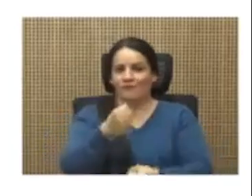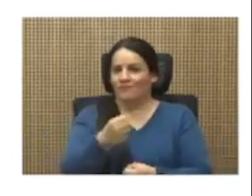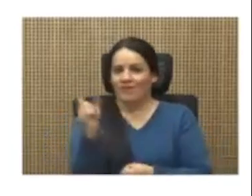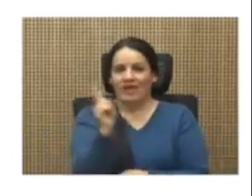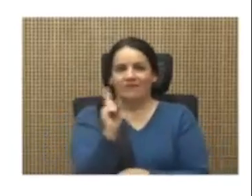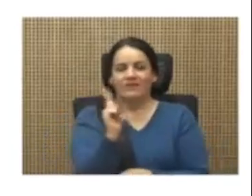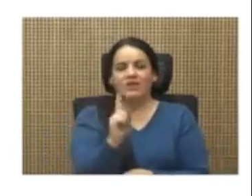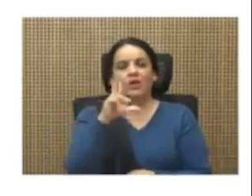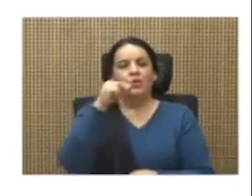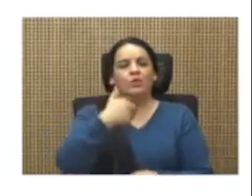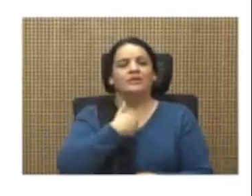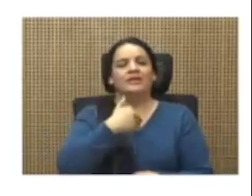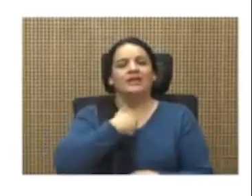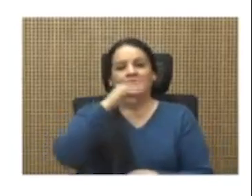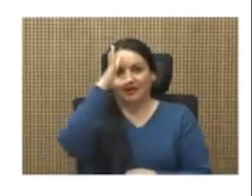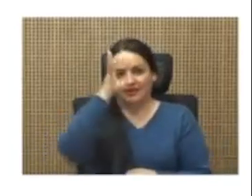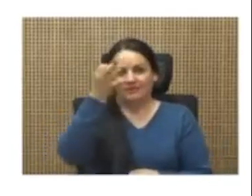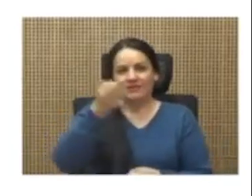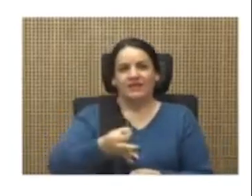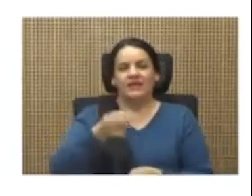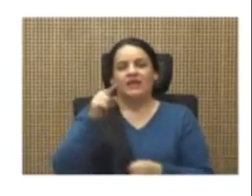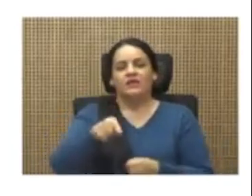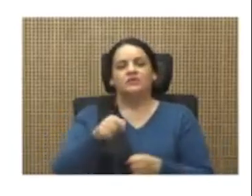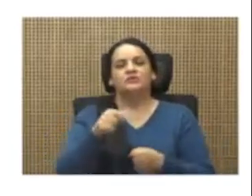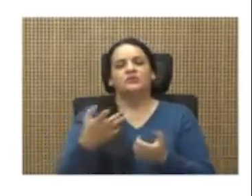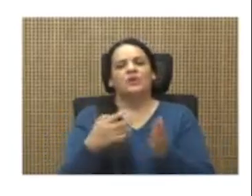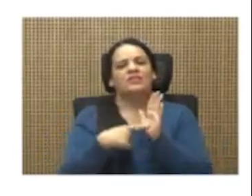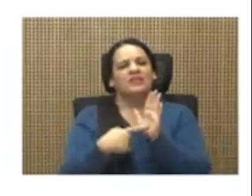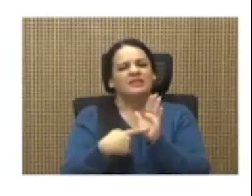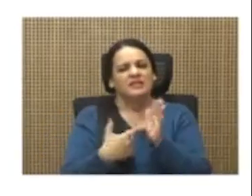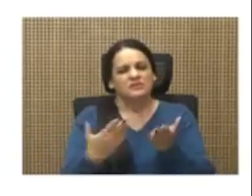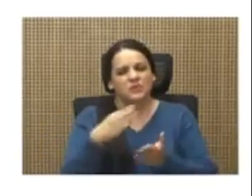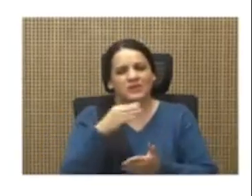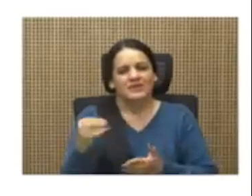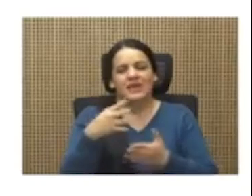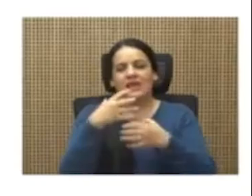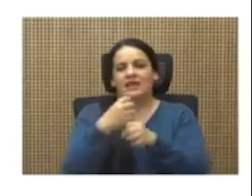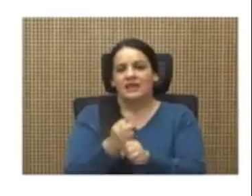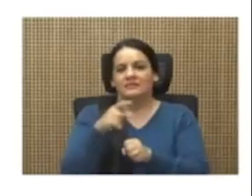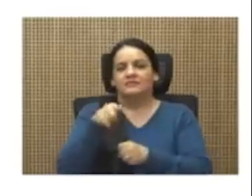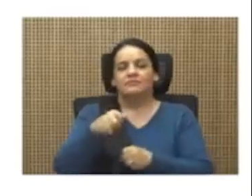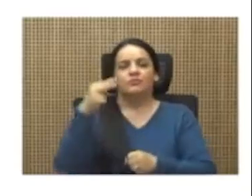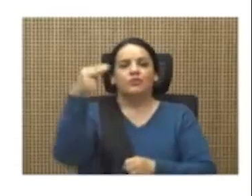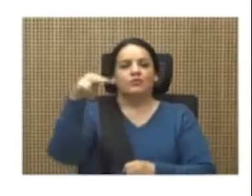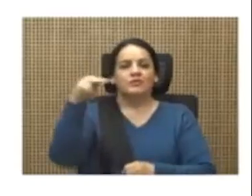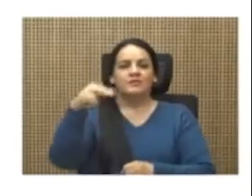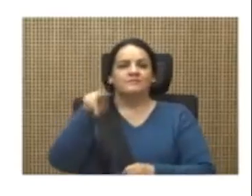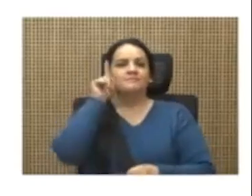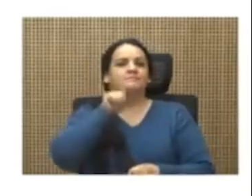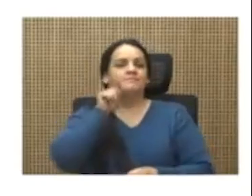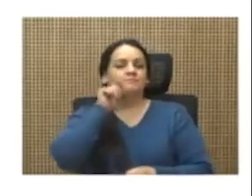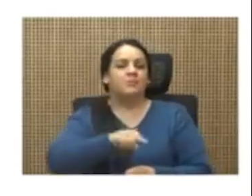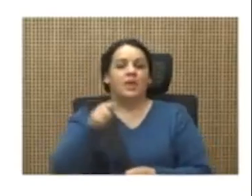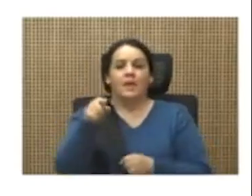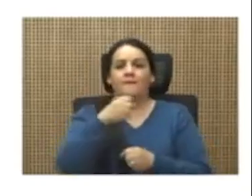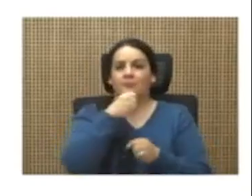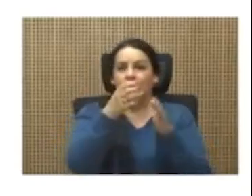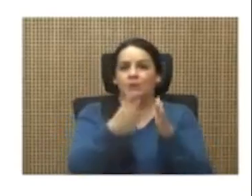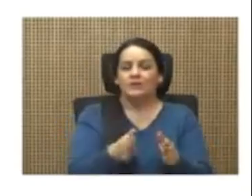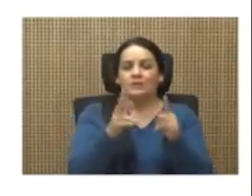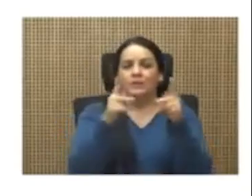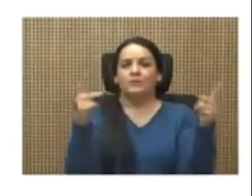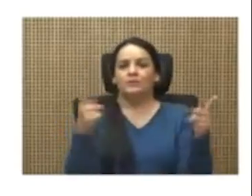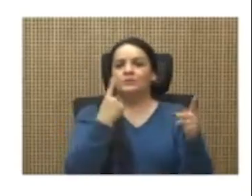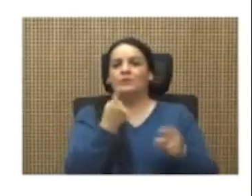tienen credibilidad Son tendenciosas emiten noticias falsas los periodistas y los periódicos solo